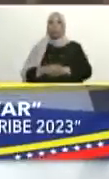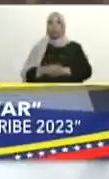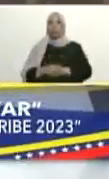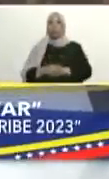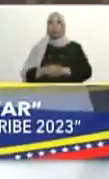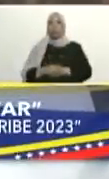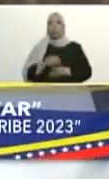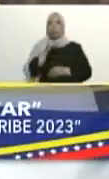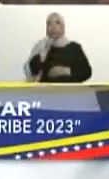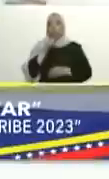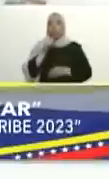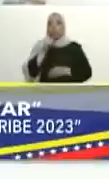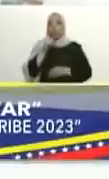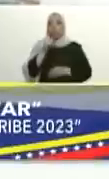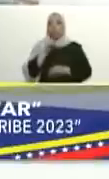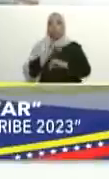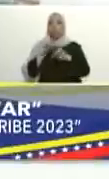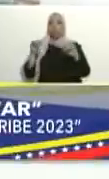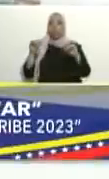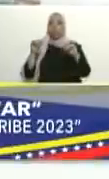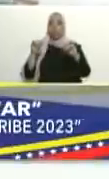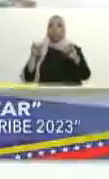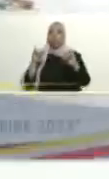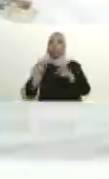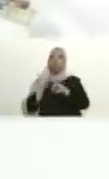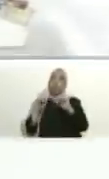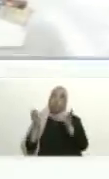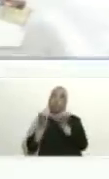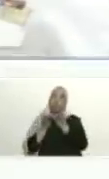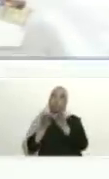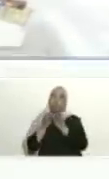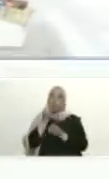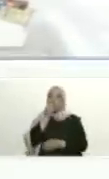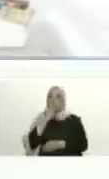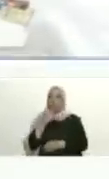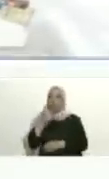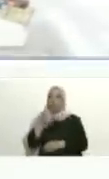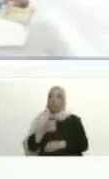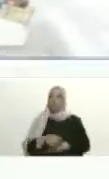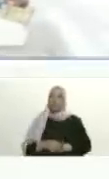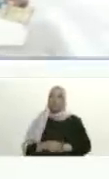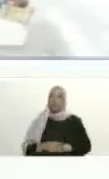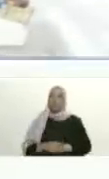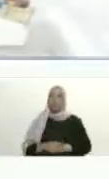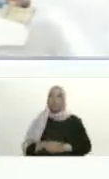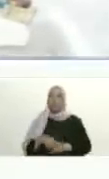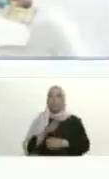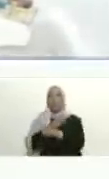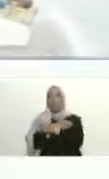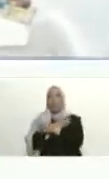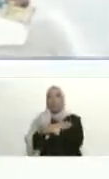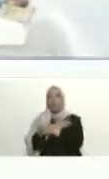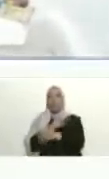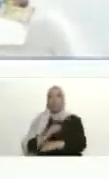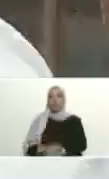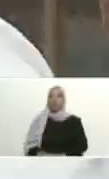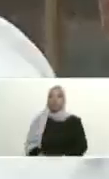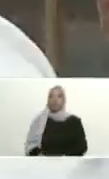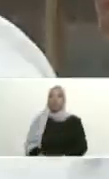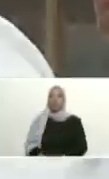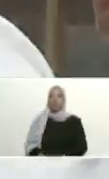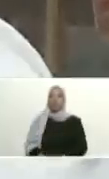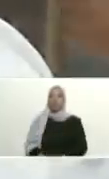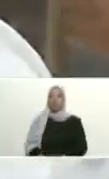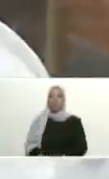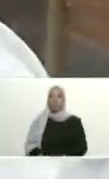le informo que el acto ha concluido. Muy bien. Felicidades, pues, que Dios los bendiga. ¡Vista